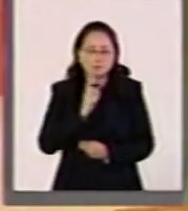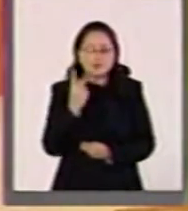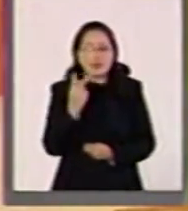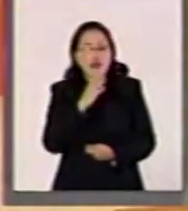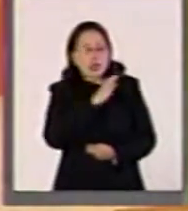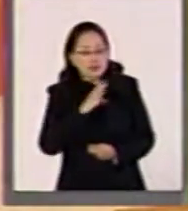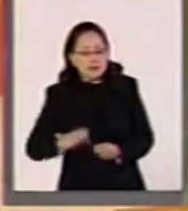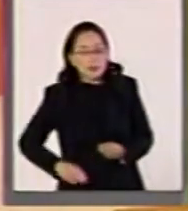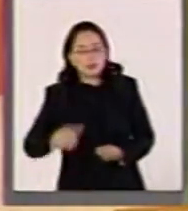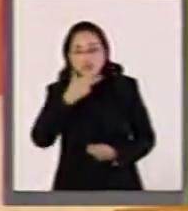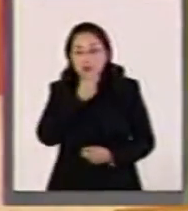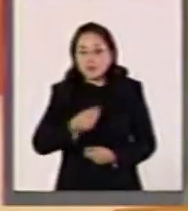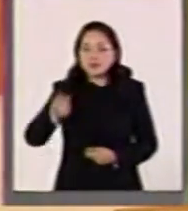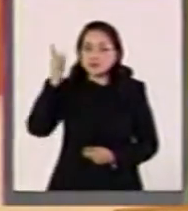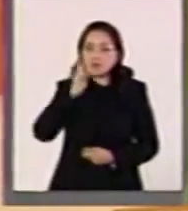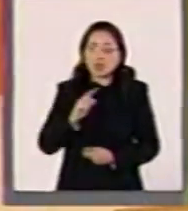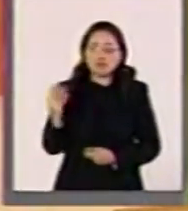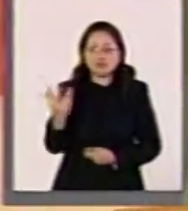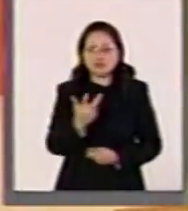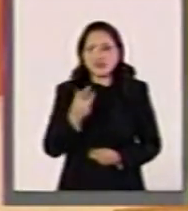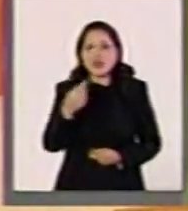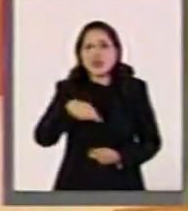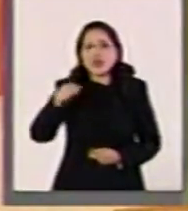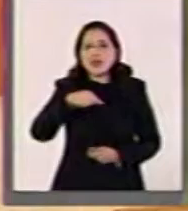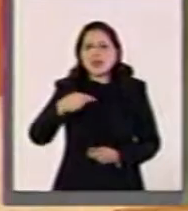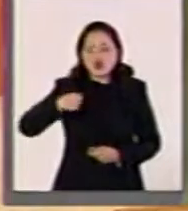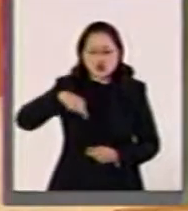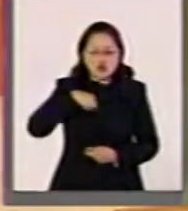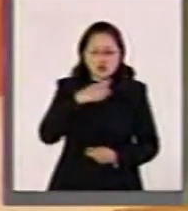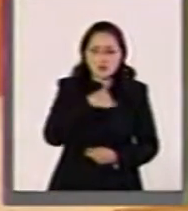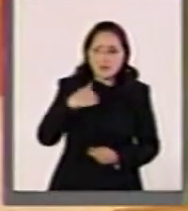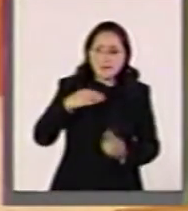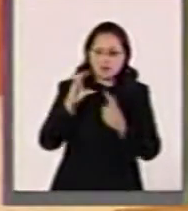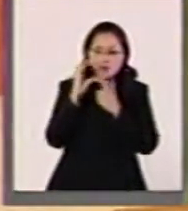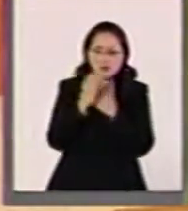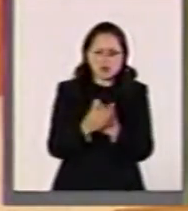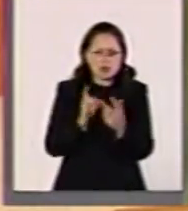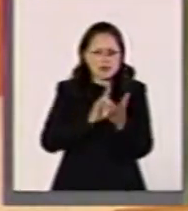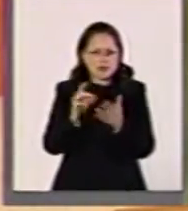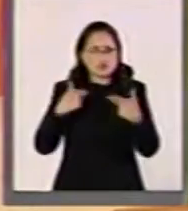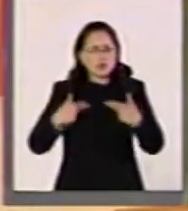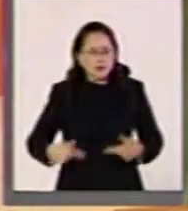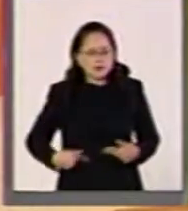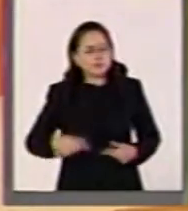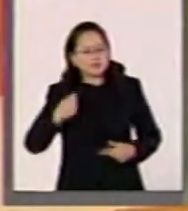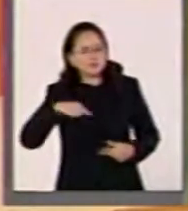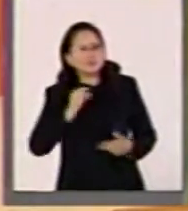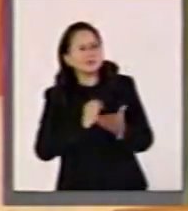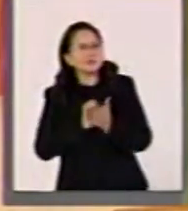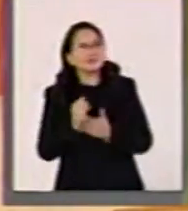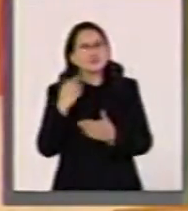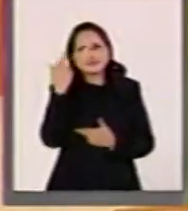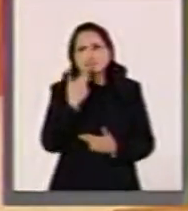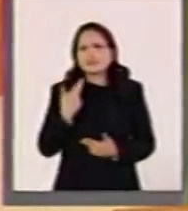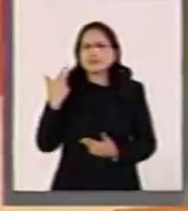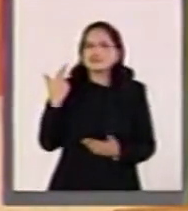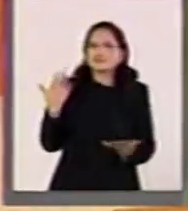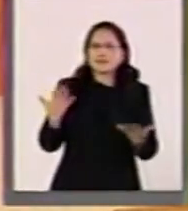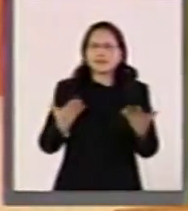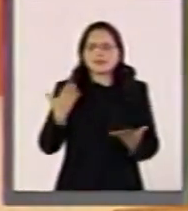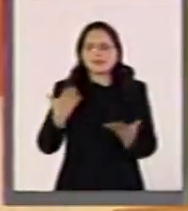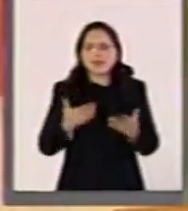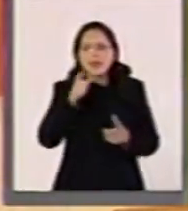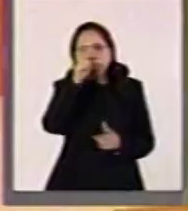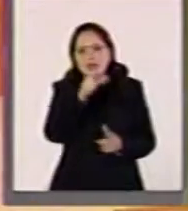candidatos propuestos, quienes integramos esta Comisión de Derechos Humanos, hemos acreditado la calidad, el